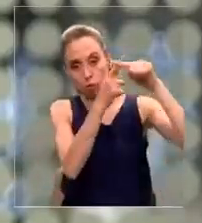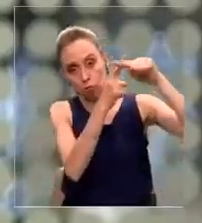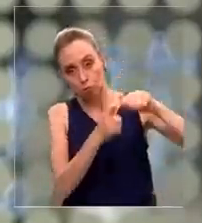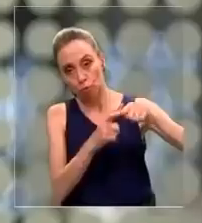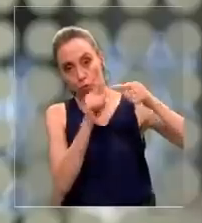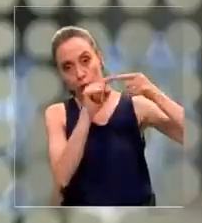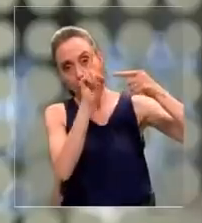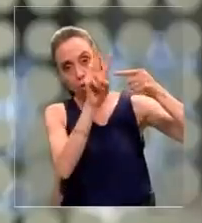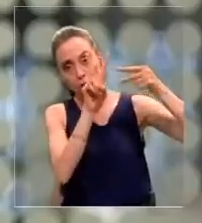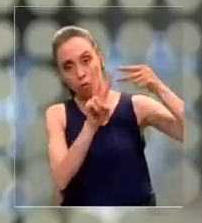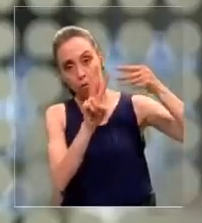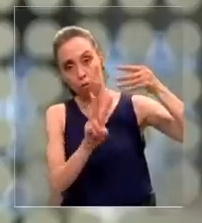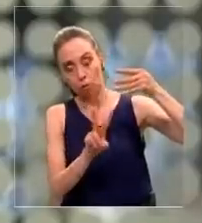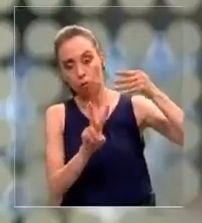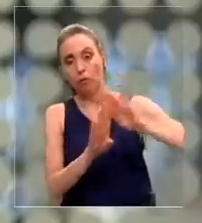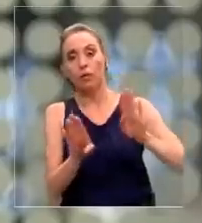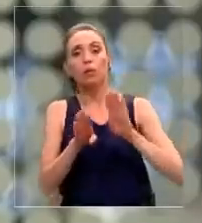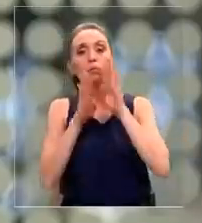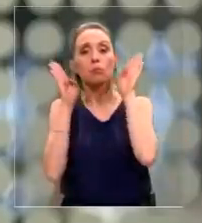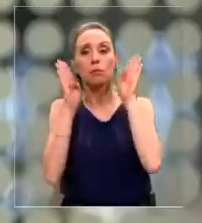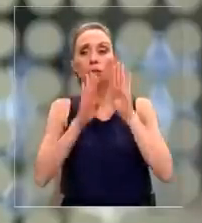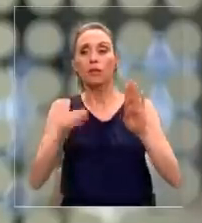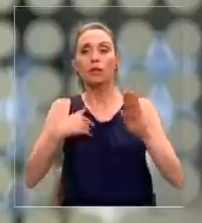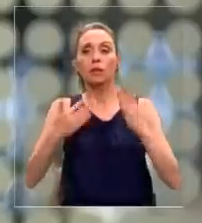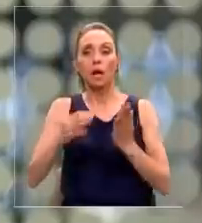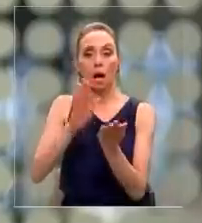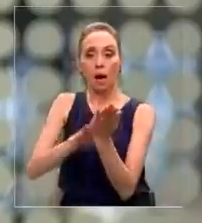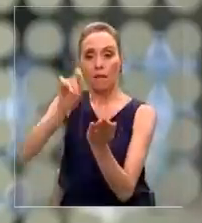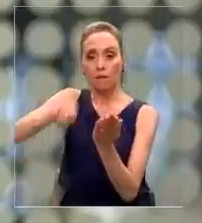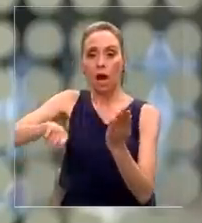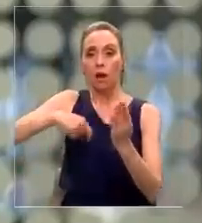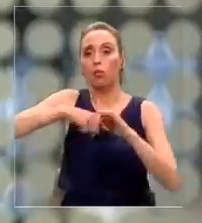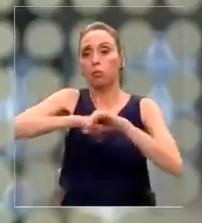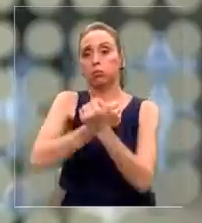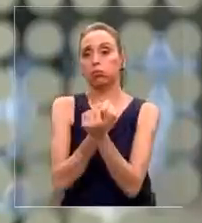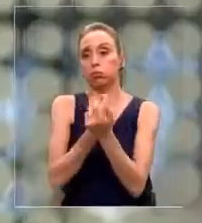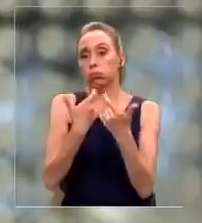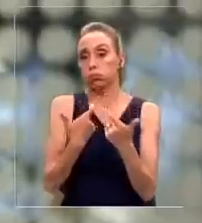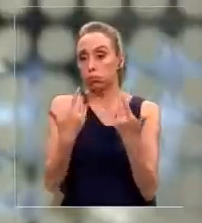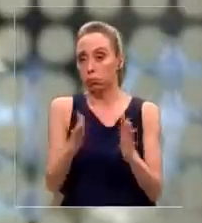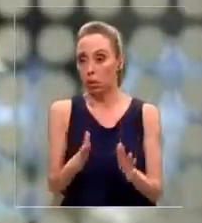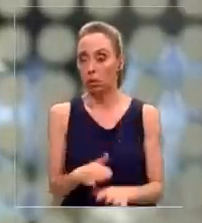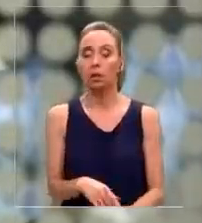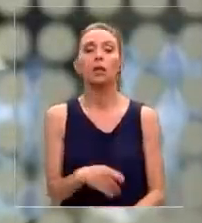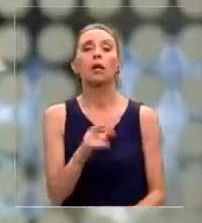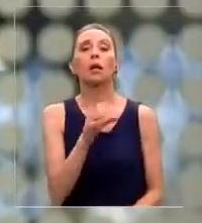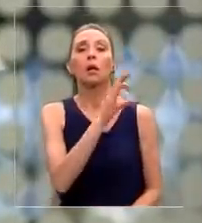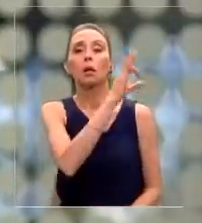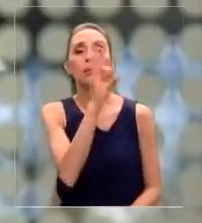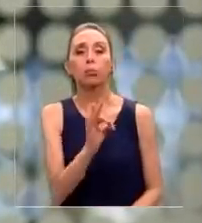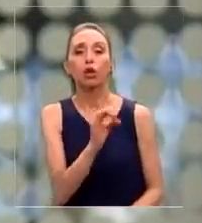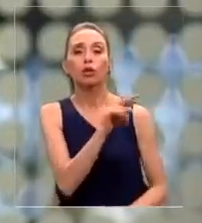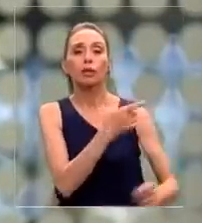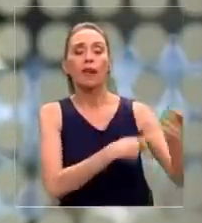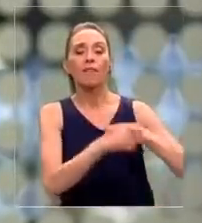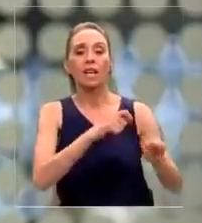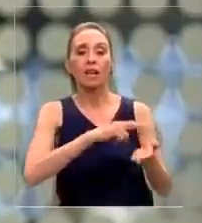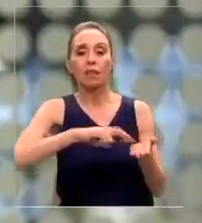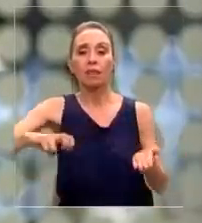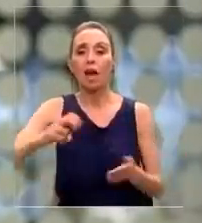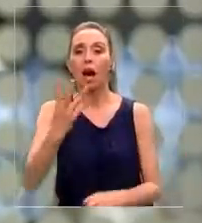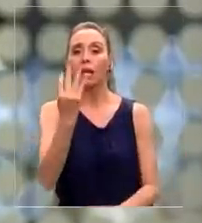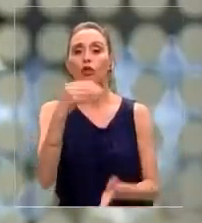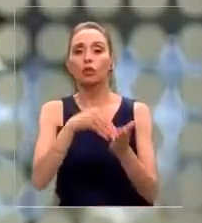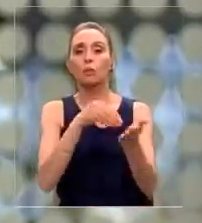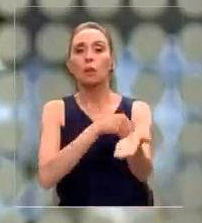tanto, mi idea es darla por pagada con la sentencia que ya cumplí. ¿Y a qué porcentaje de tus ventas equivalen estos